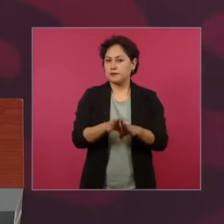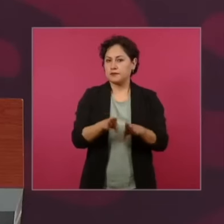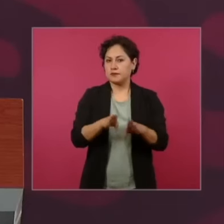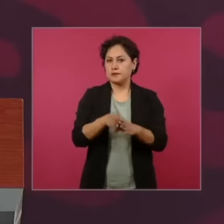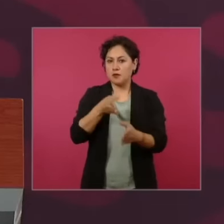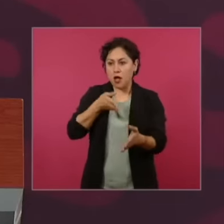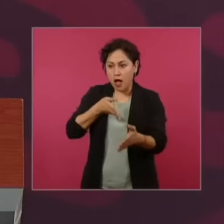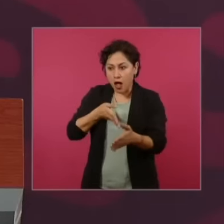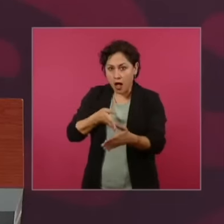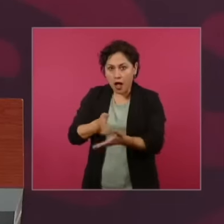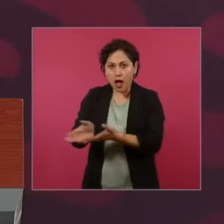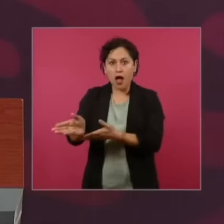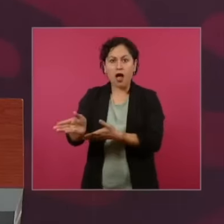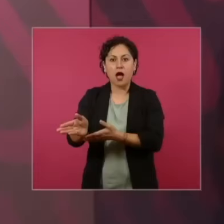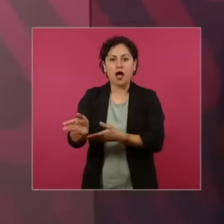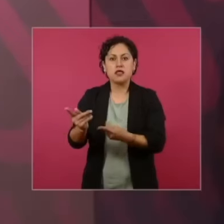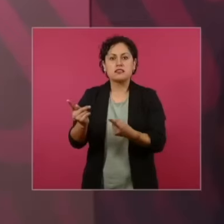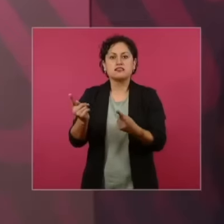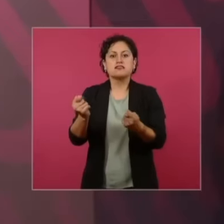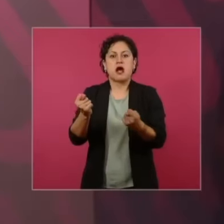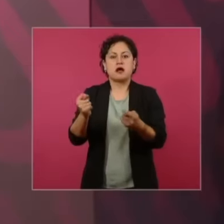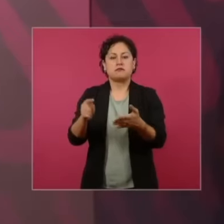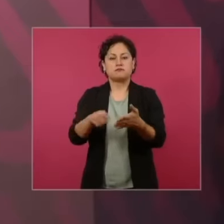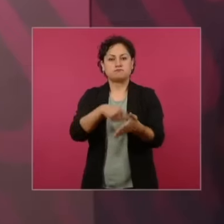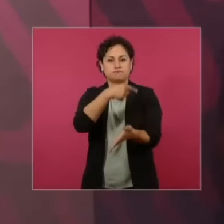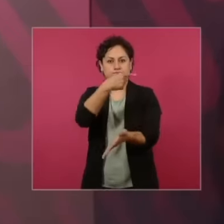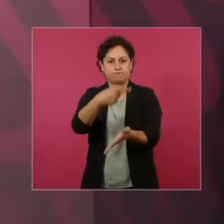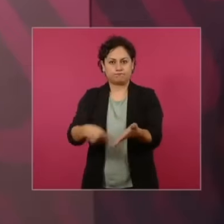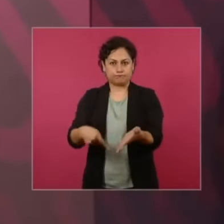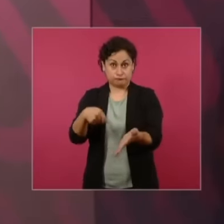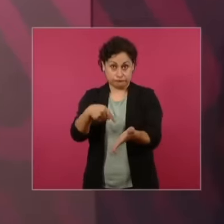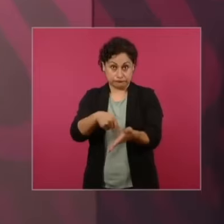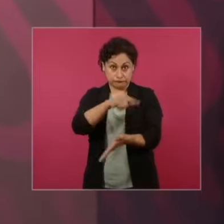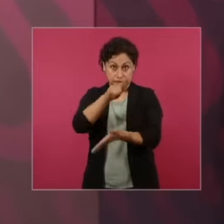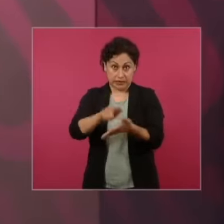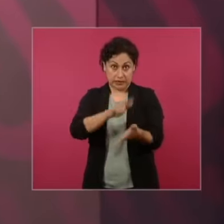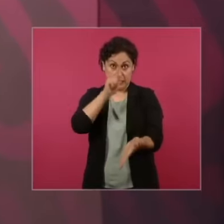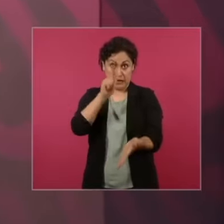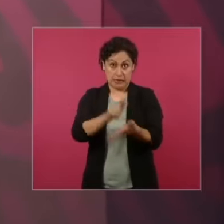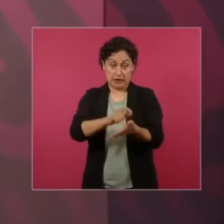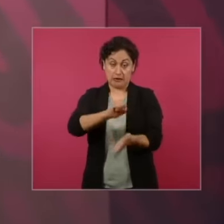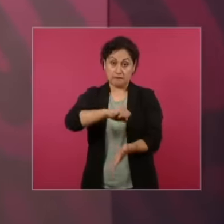el colmo que violaran las disposiciones.